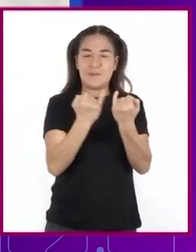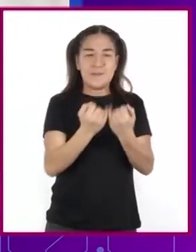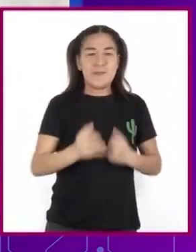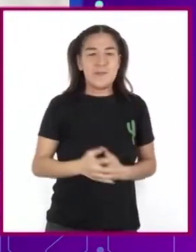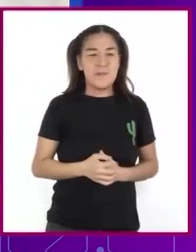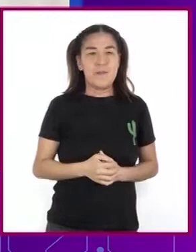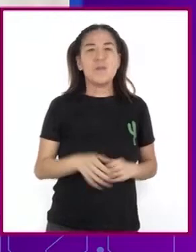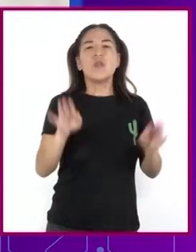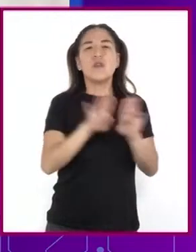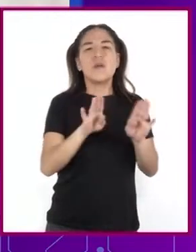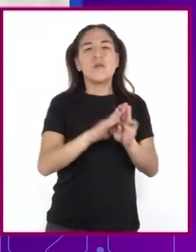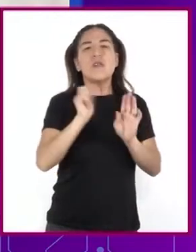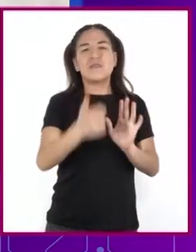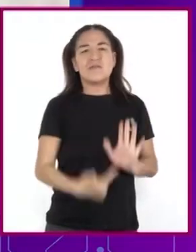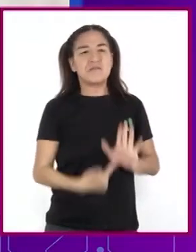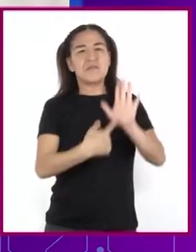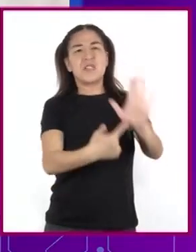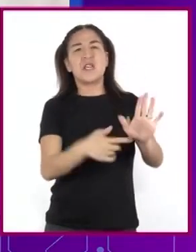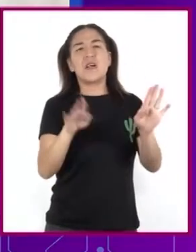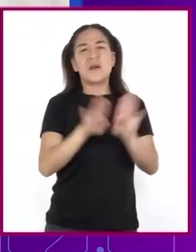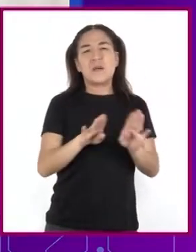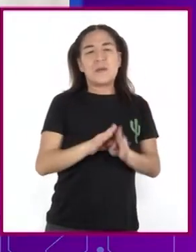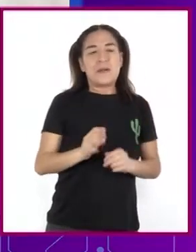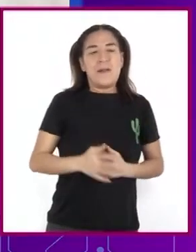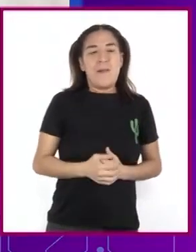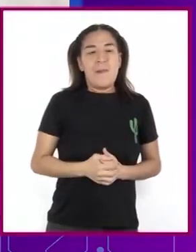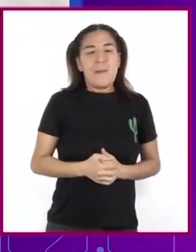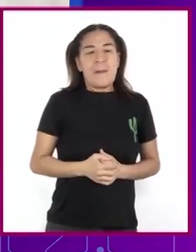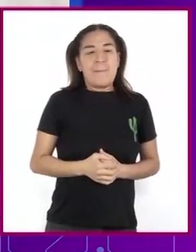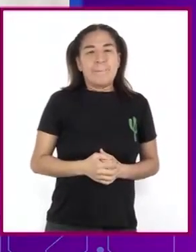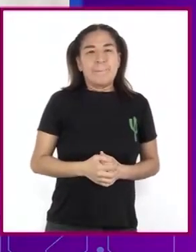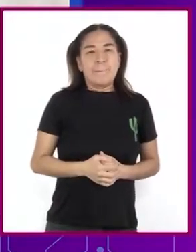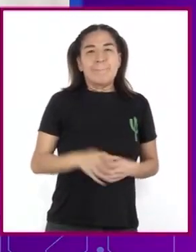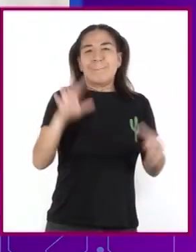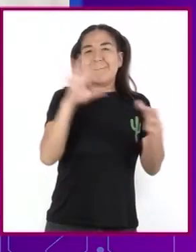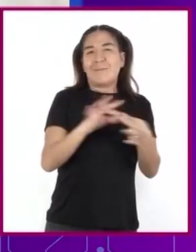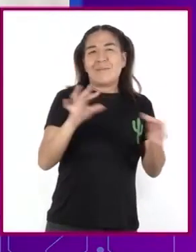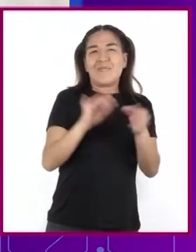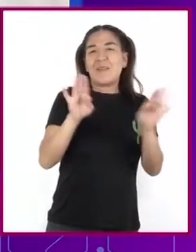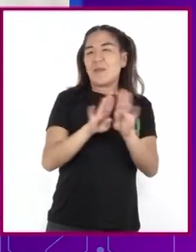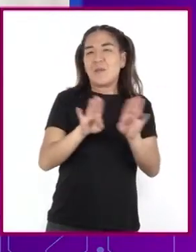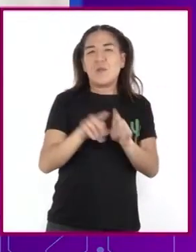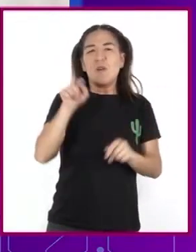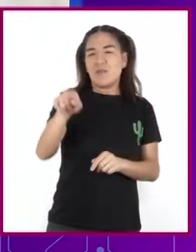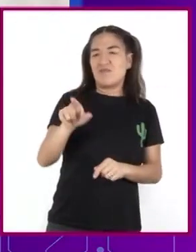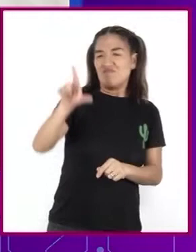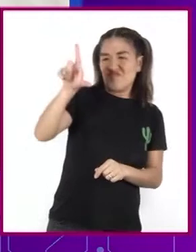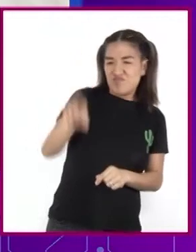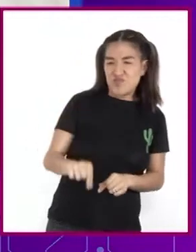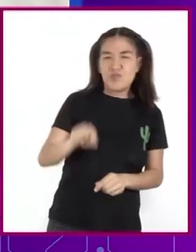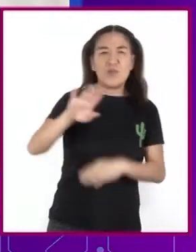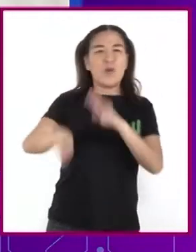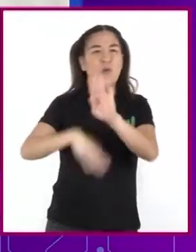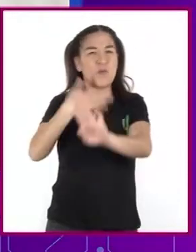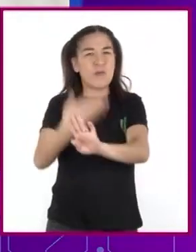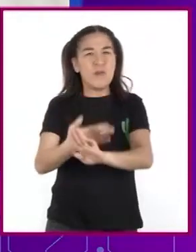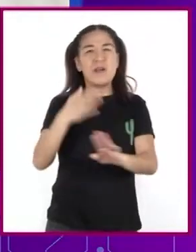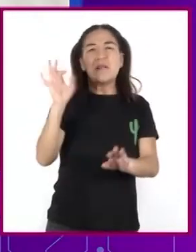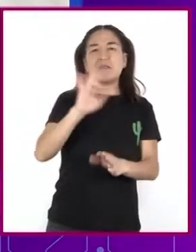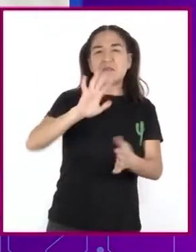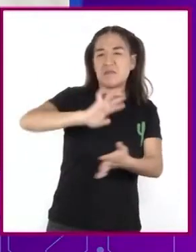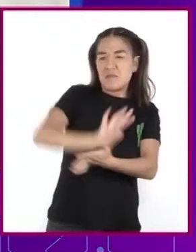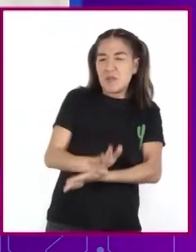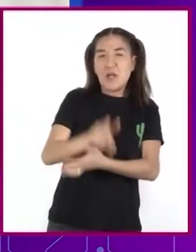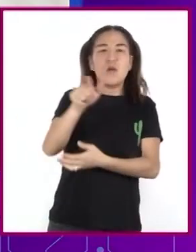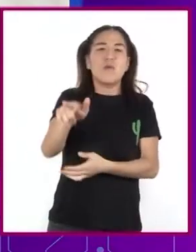No mostrar indiferencia al escuchar comentarios que ridiculicen, desprecien, humillen u ofendan a cualquier persona por